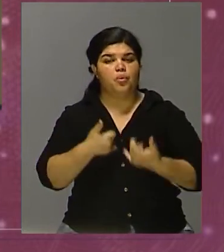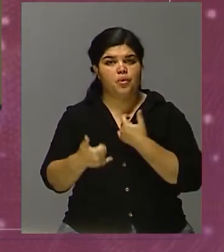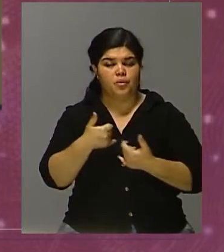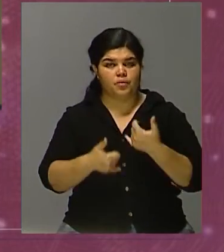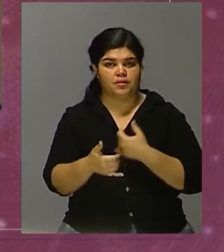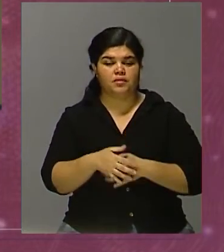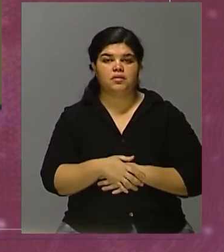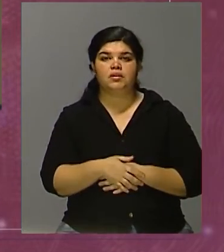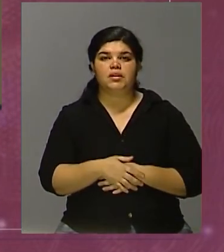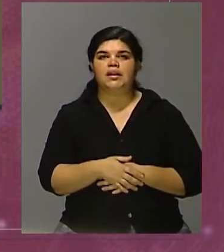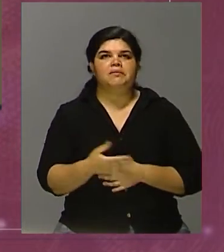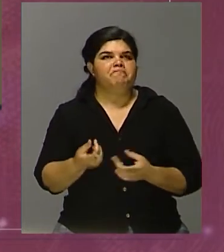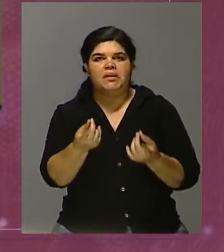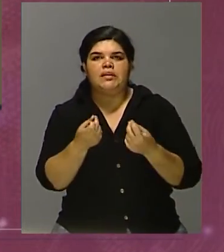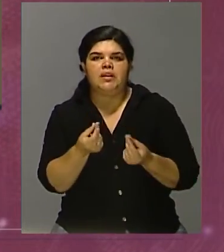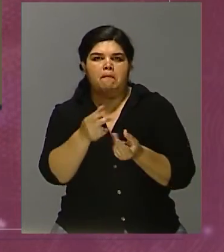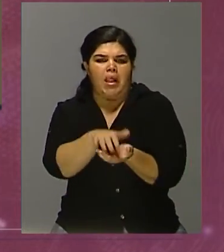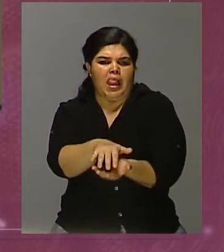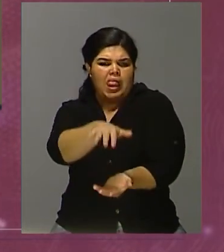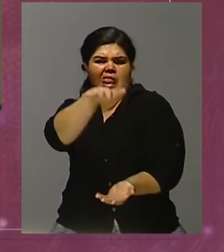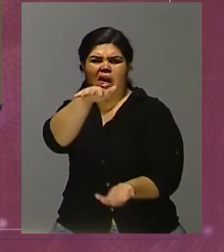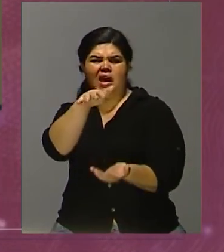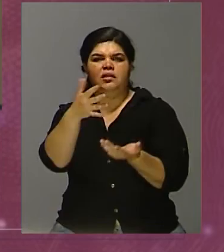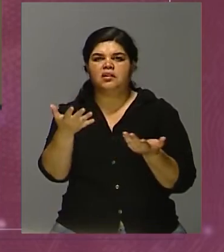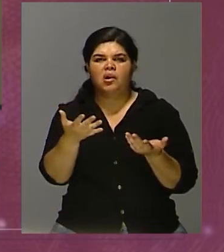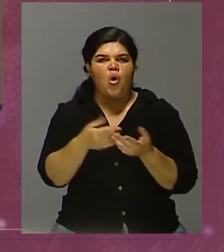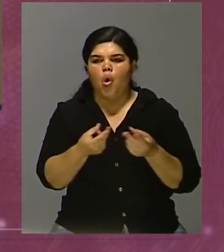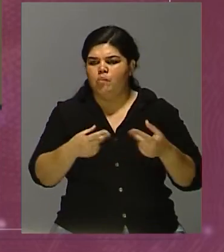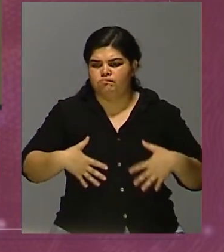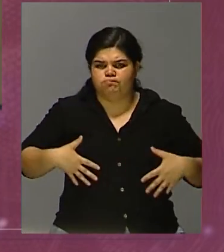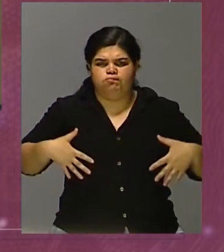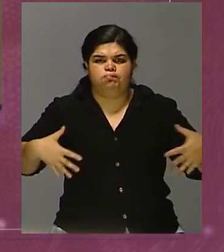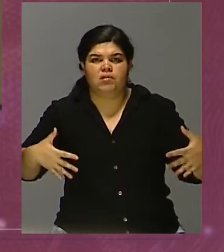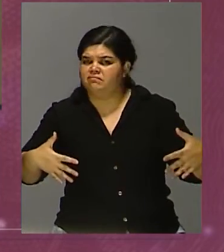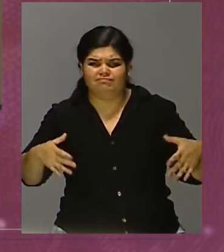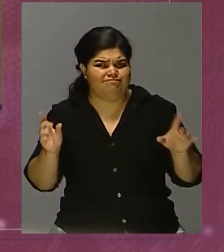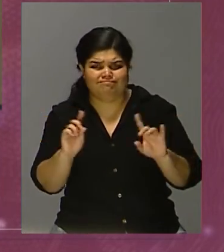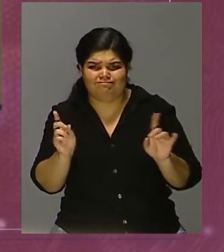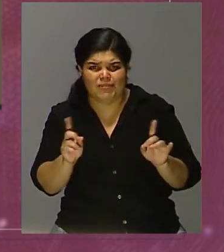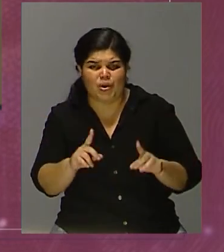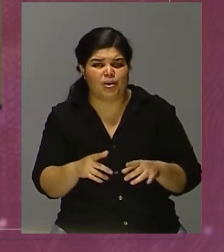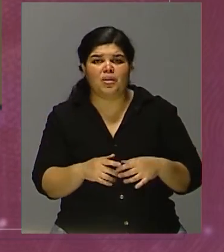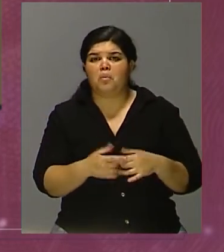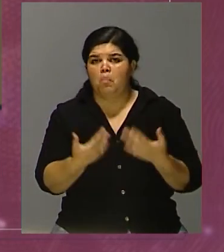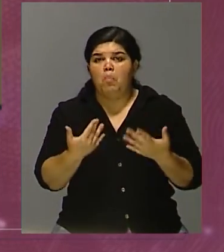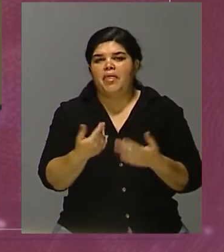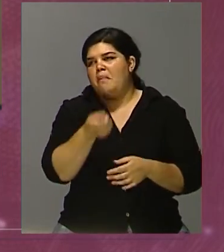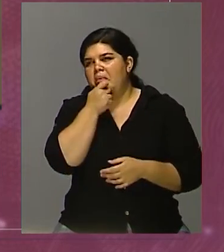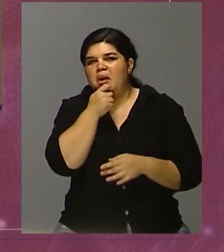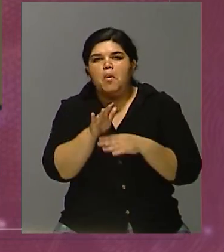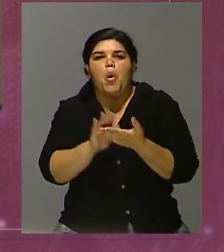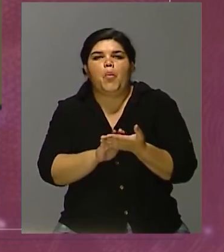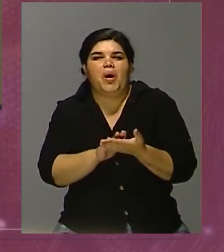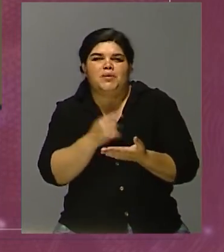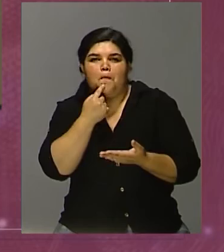tener riqueza o un capital abultado para empezar a invertir, sino que también se puede hacer a partir de los 1.000 pesos, por ejemplo. Otro